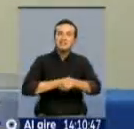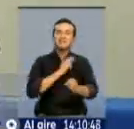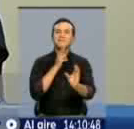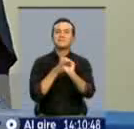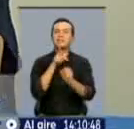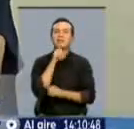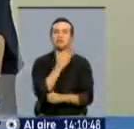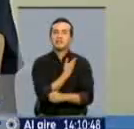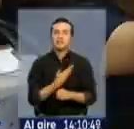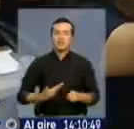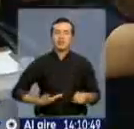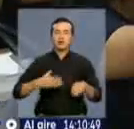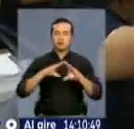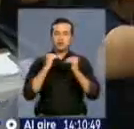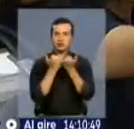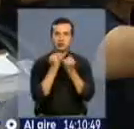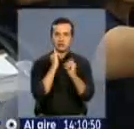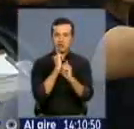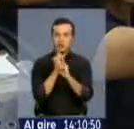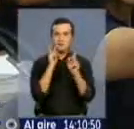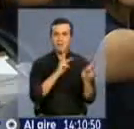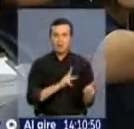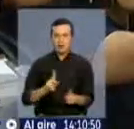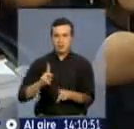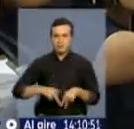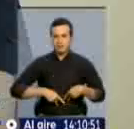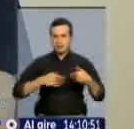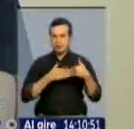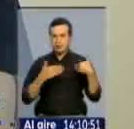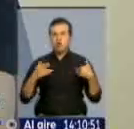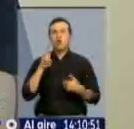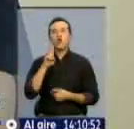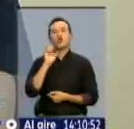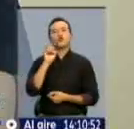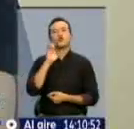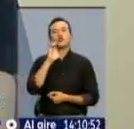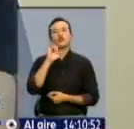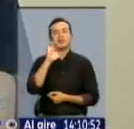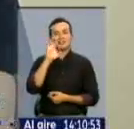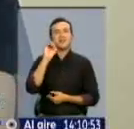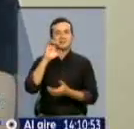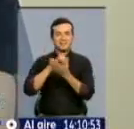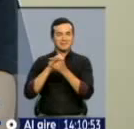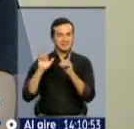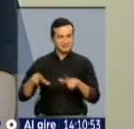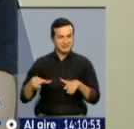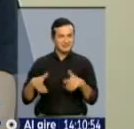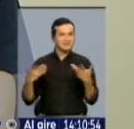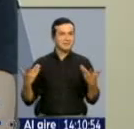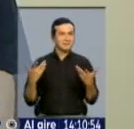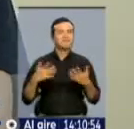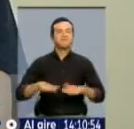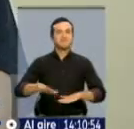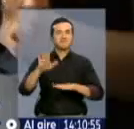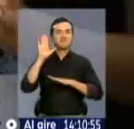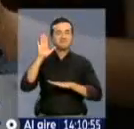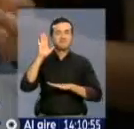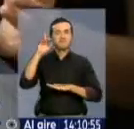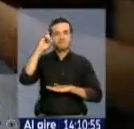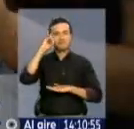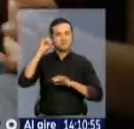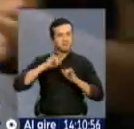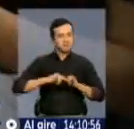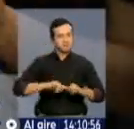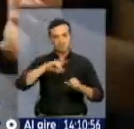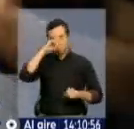la presidenta del Comité Interinstitucional del Plan Toda una Vida, Rocío González de Moreno, quien ratificó el compromiso del gobierno por continuar